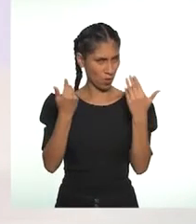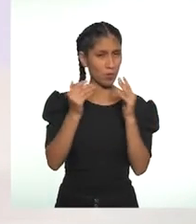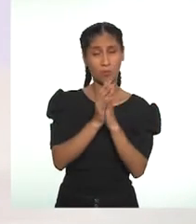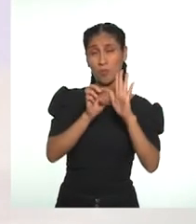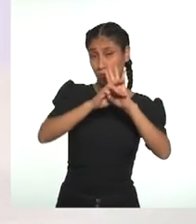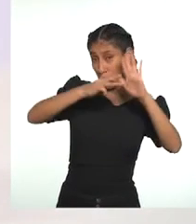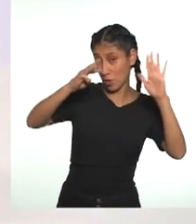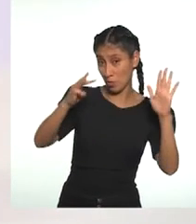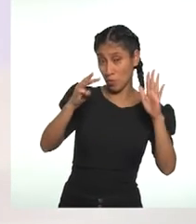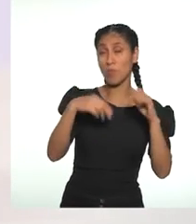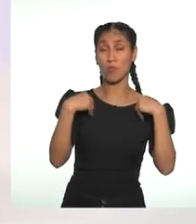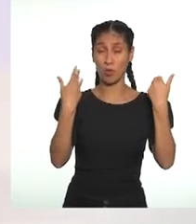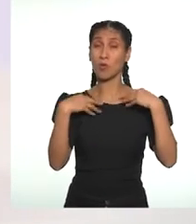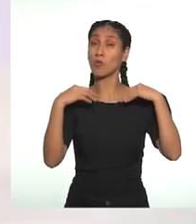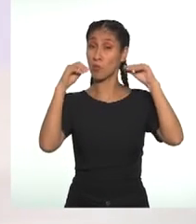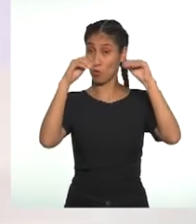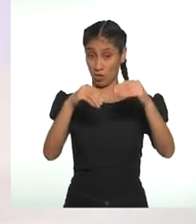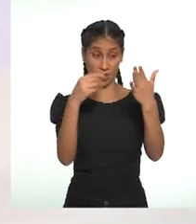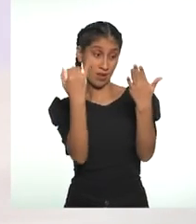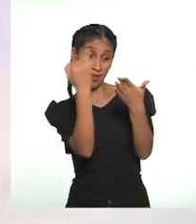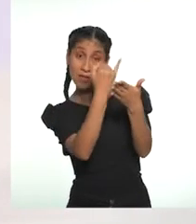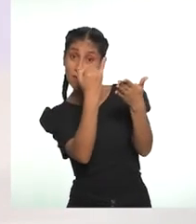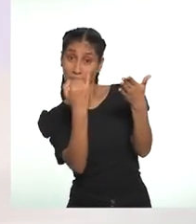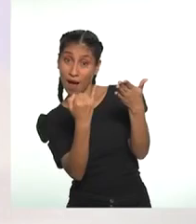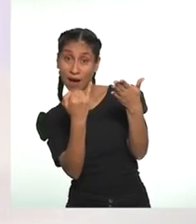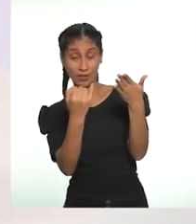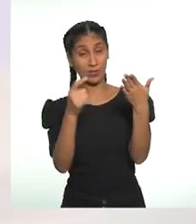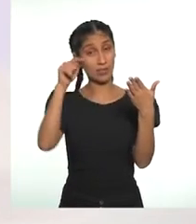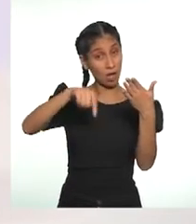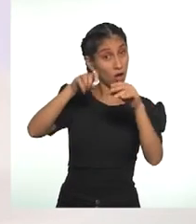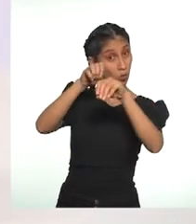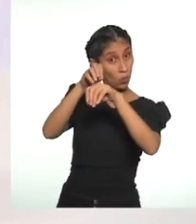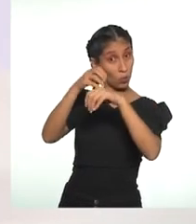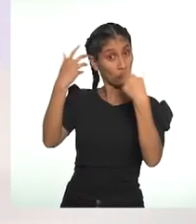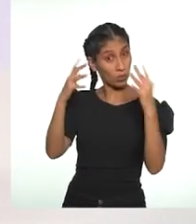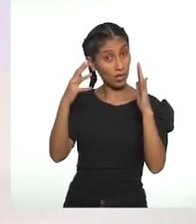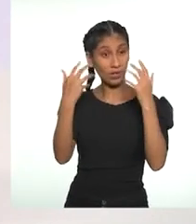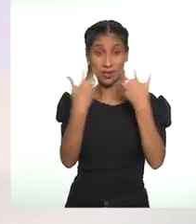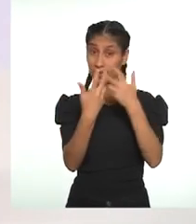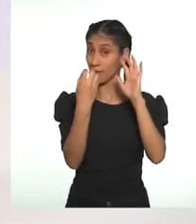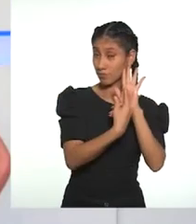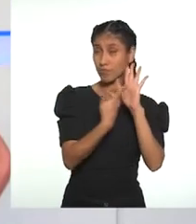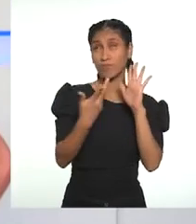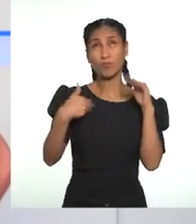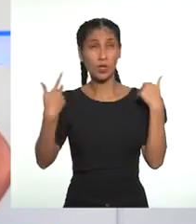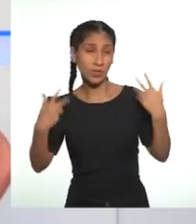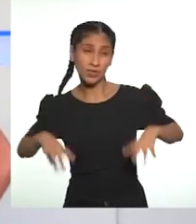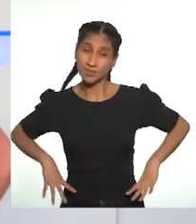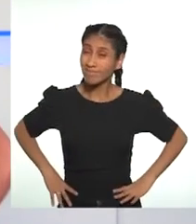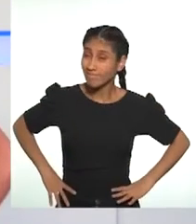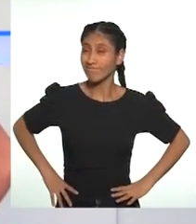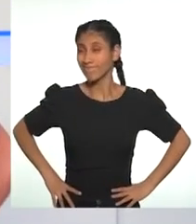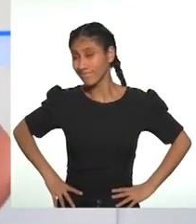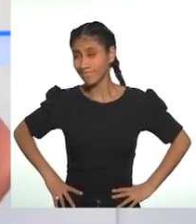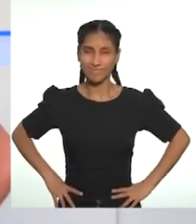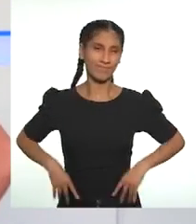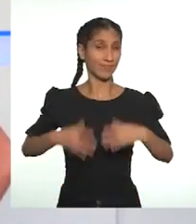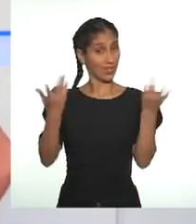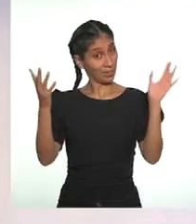ser el modelo. Podemos poner imágenes mías realizando las acciones que estamos recomendando. Y puede